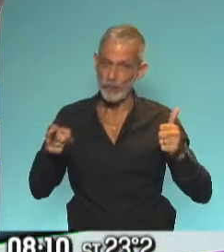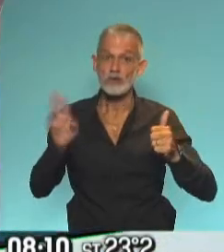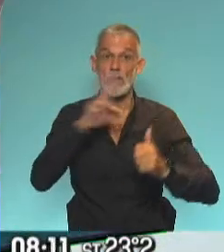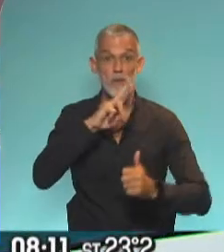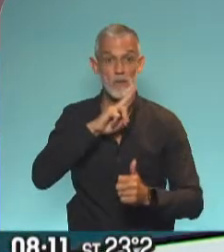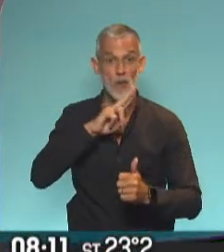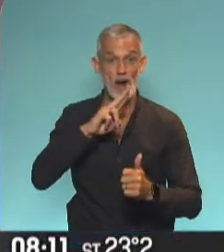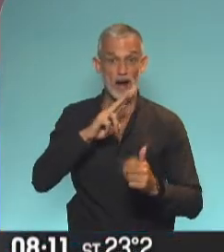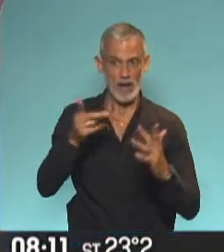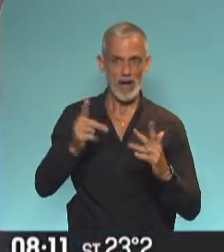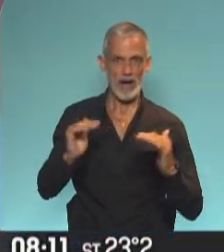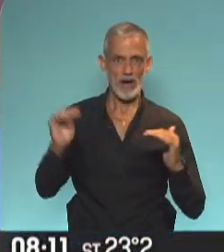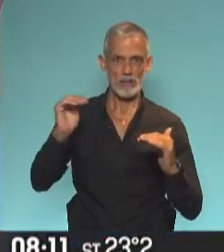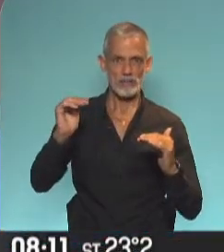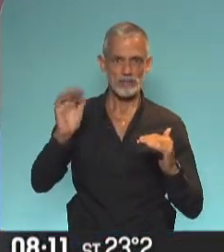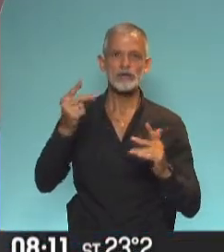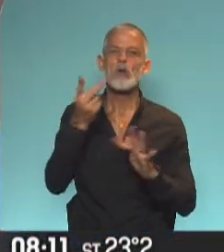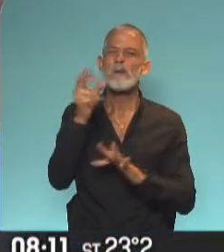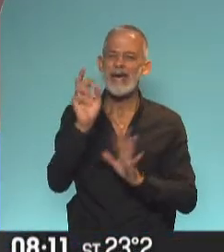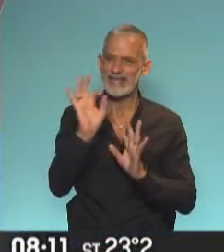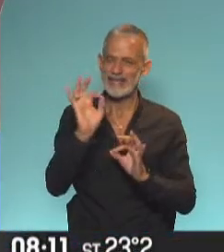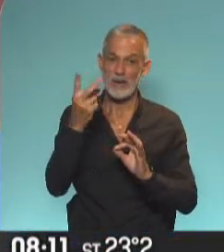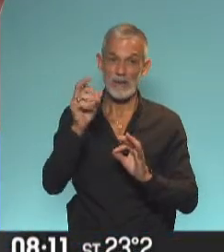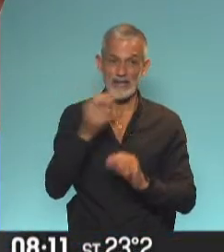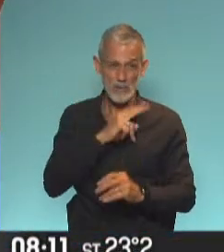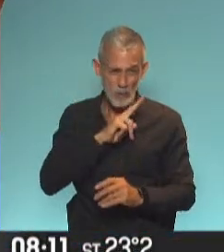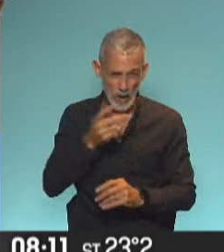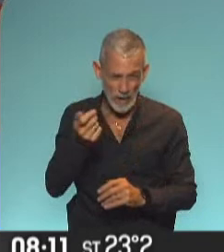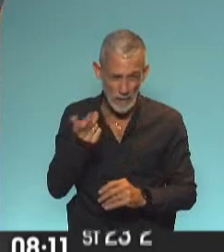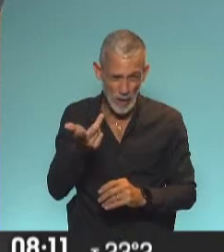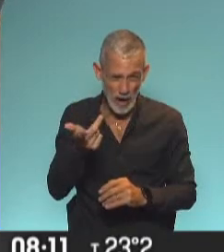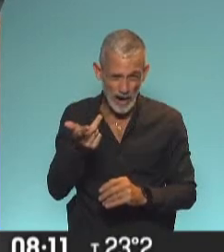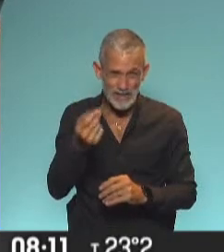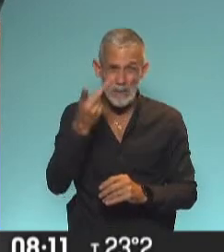entró entonces en el ranking. No, estos son los 20 y mirá qué pocas mujeres entre los